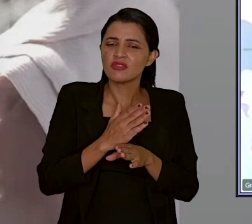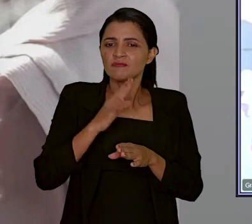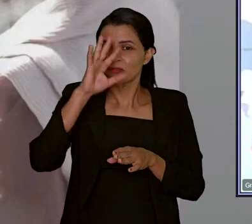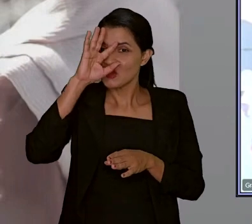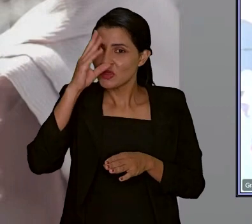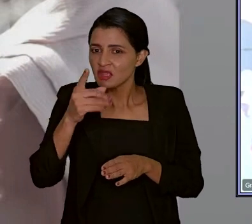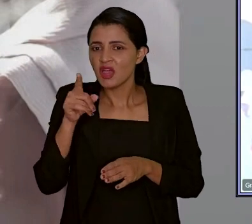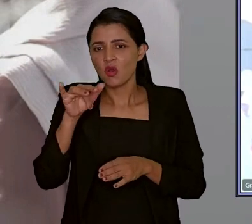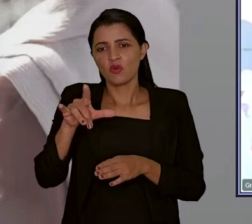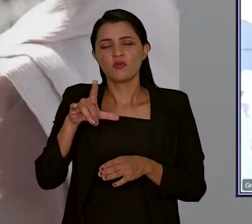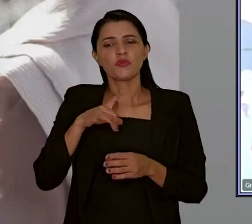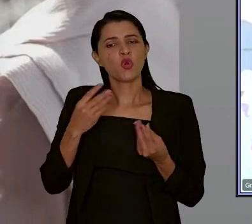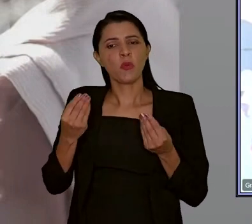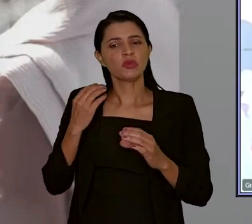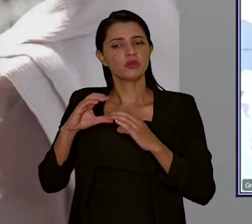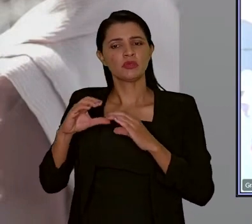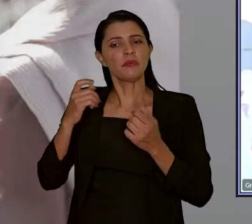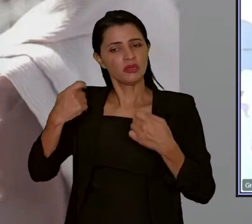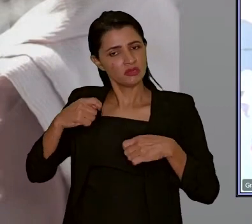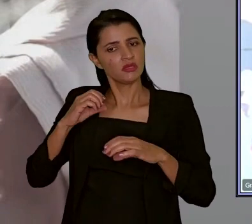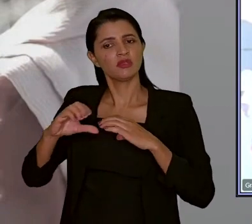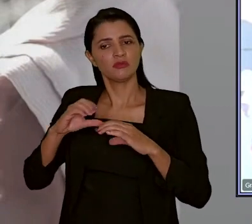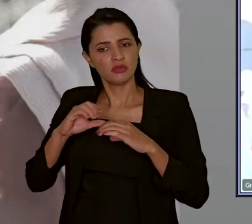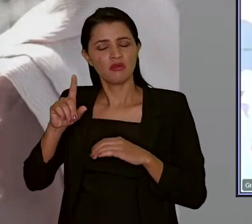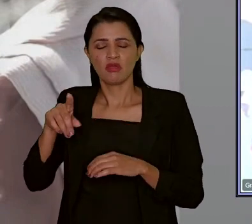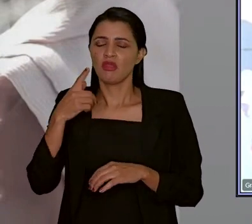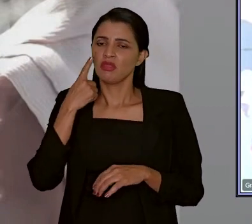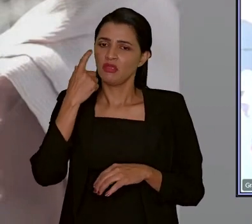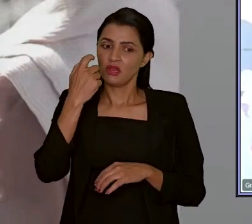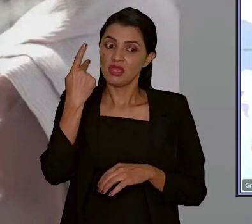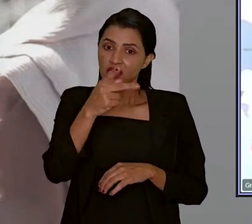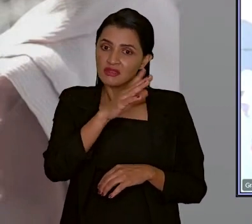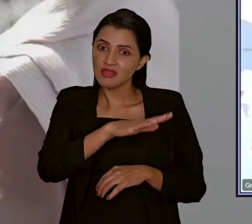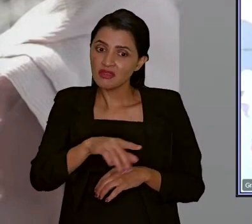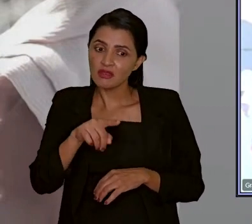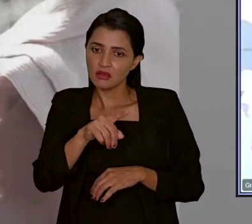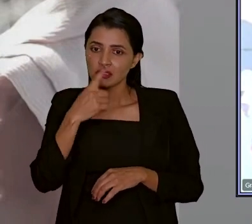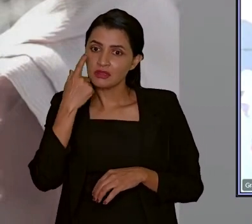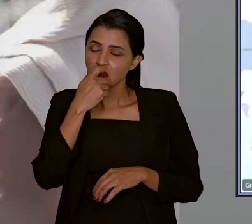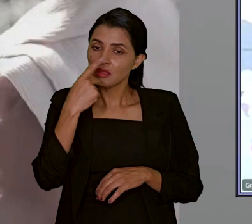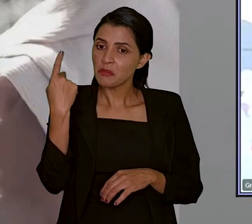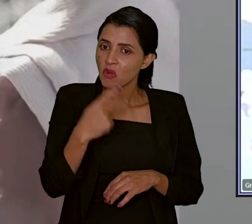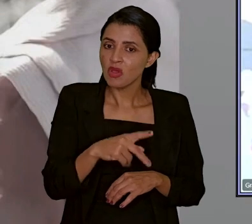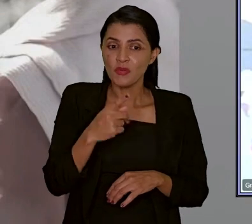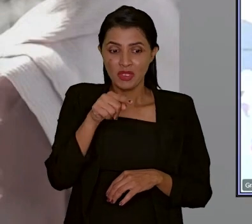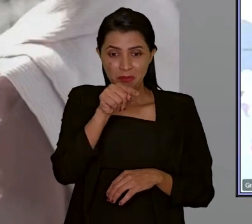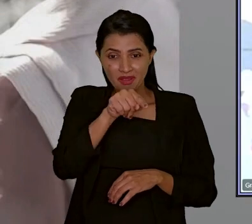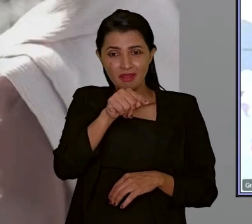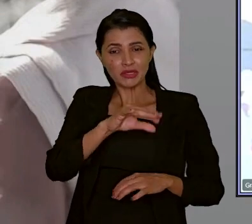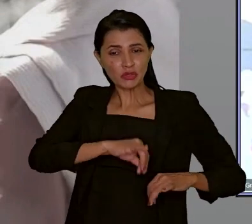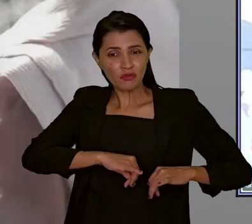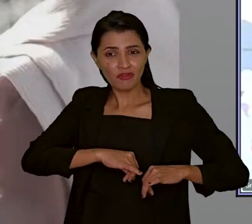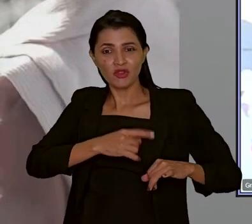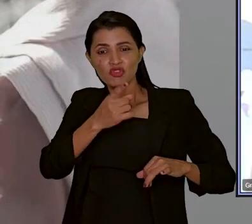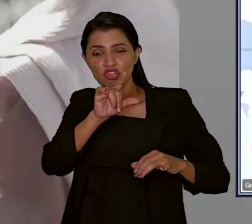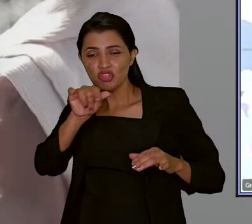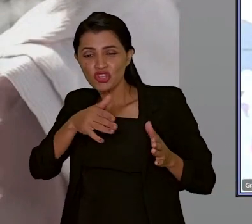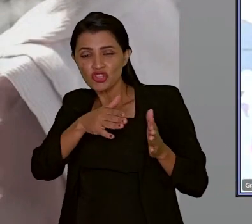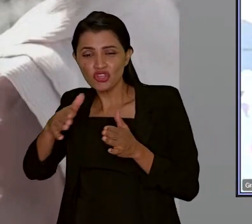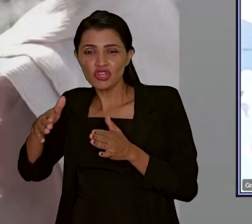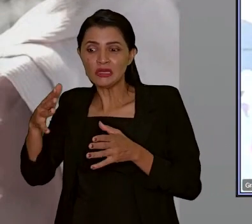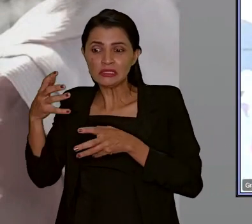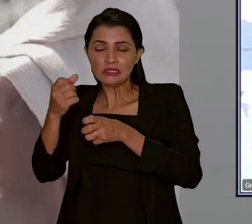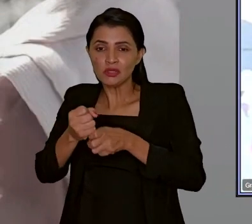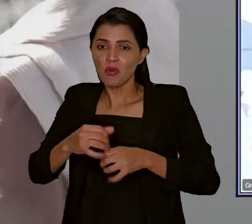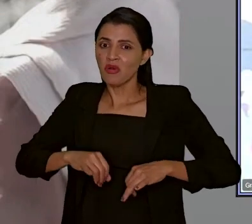lo que buscamos, el interés superior de los niños. Porque para los niños cada día cuenta y eso lo tenemos que tener muy en cuenta. Y